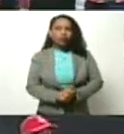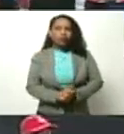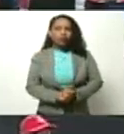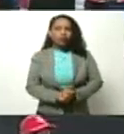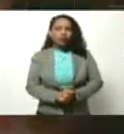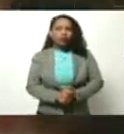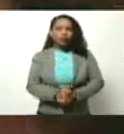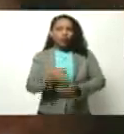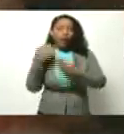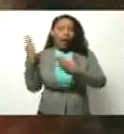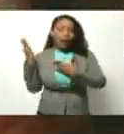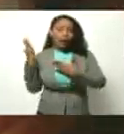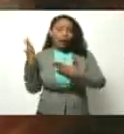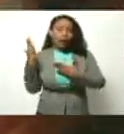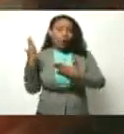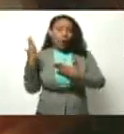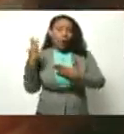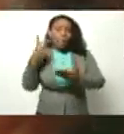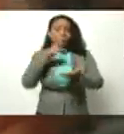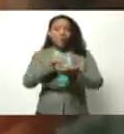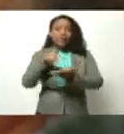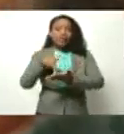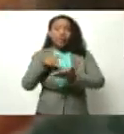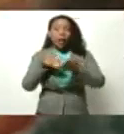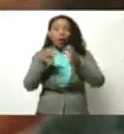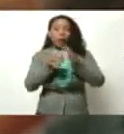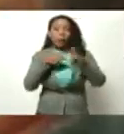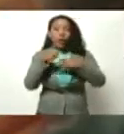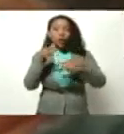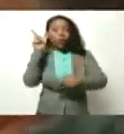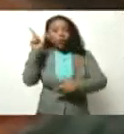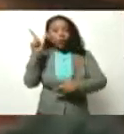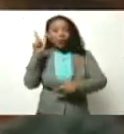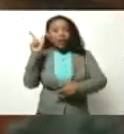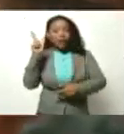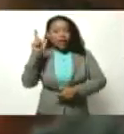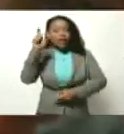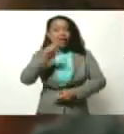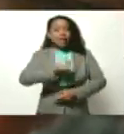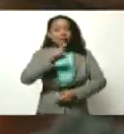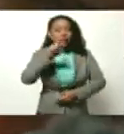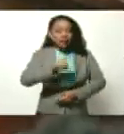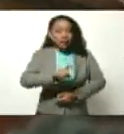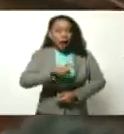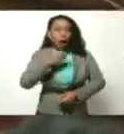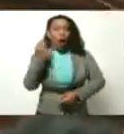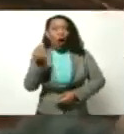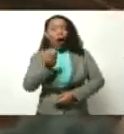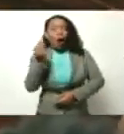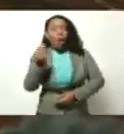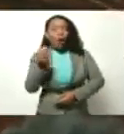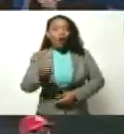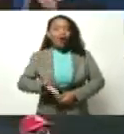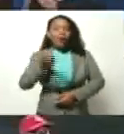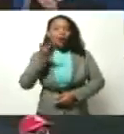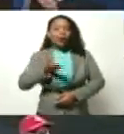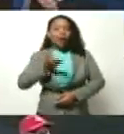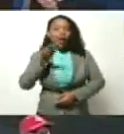esto ser militante del partido socialista Unido de Venezuela requiere como condición